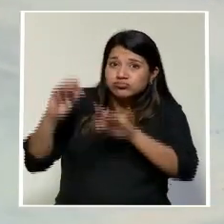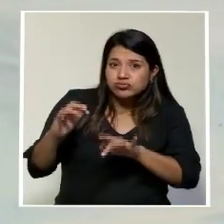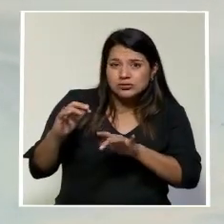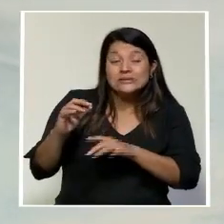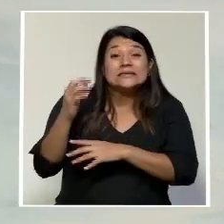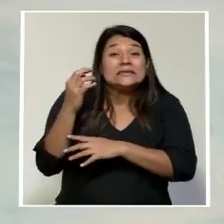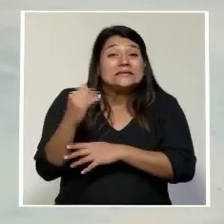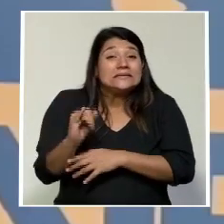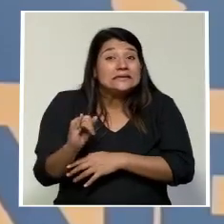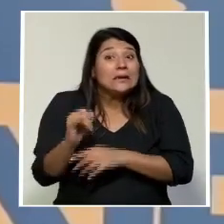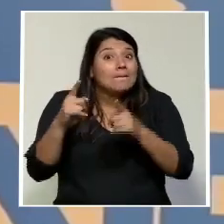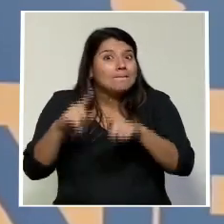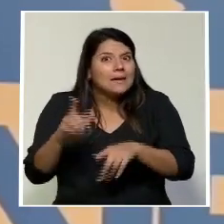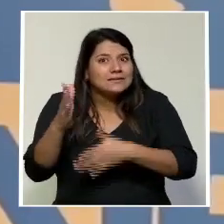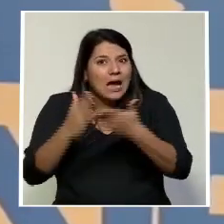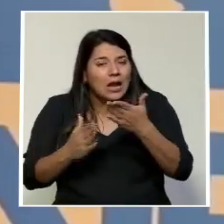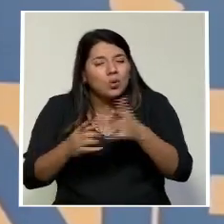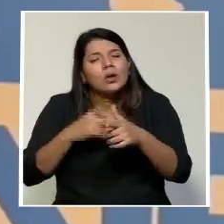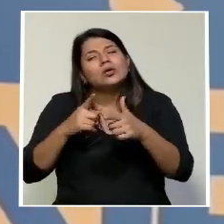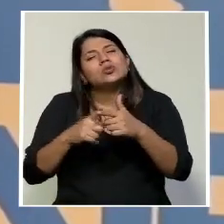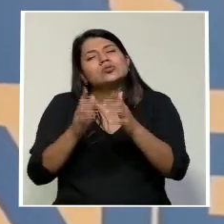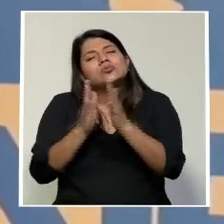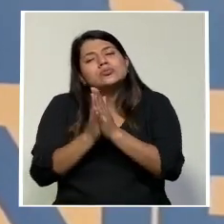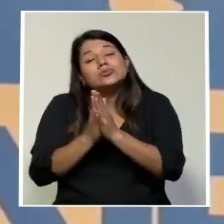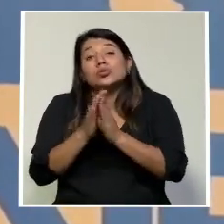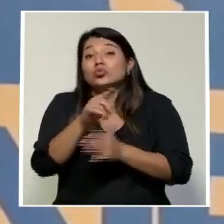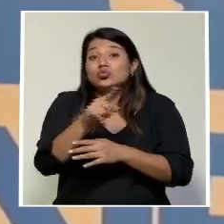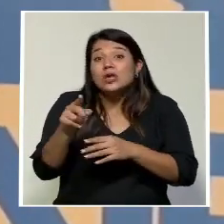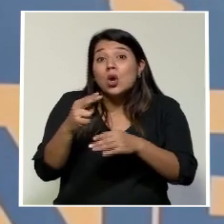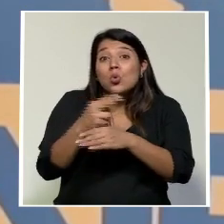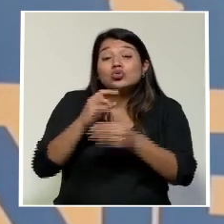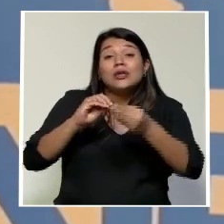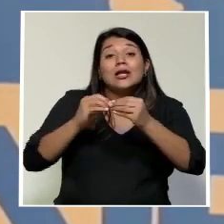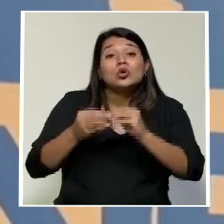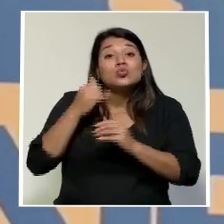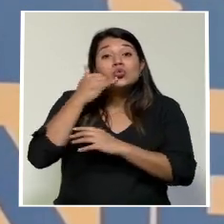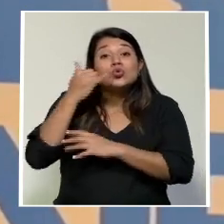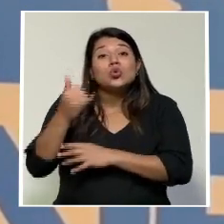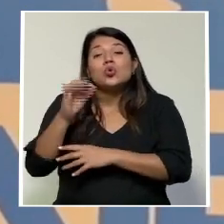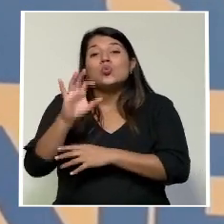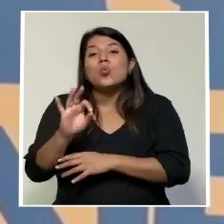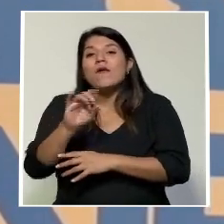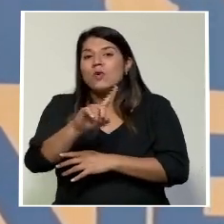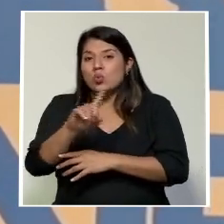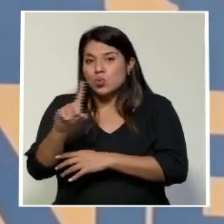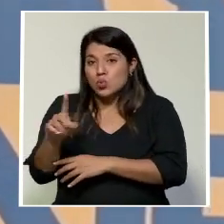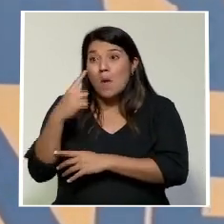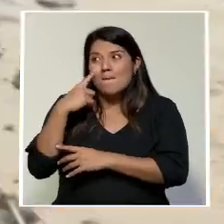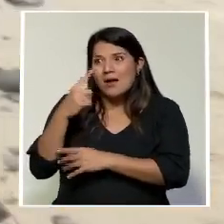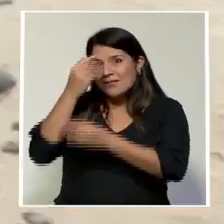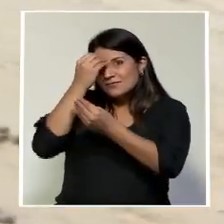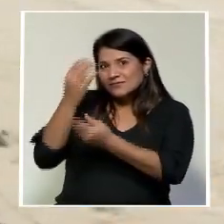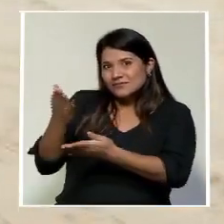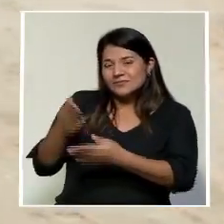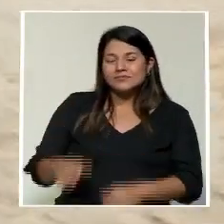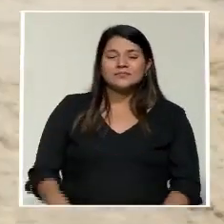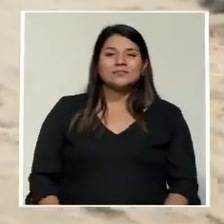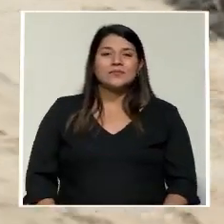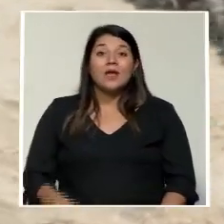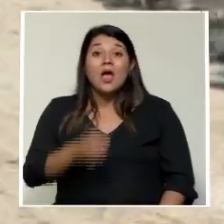en caso de presentarse incidentes, pueda utilizar la vía del 911 para hacer sus reportes de forma adecuada y expedita. La